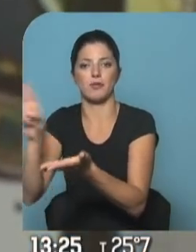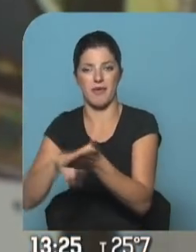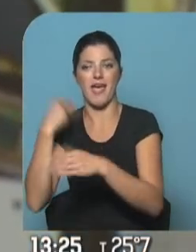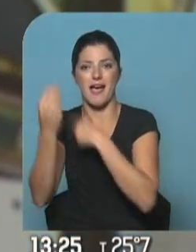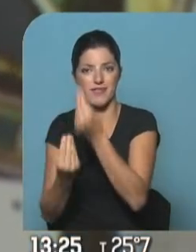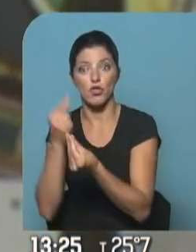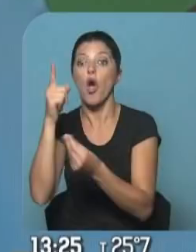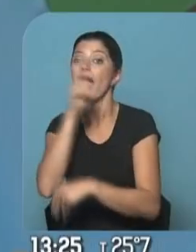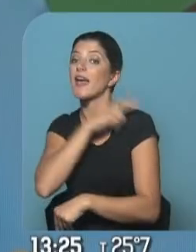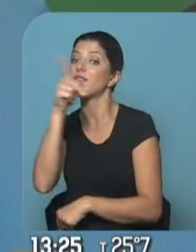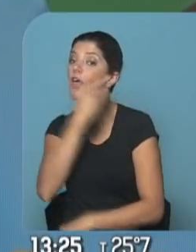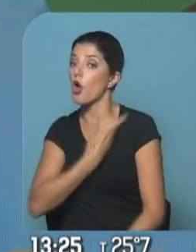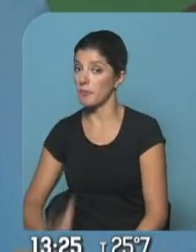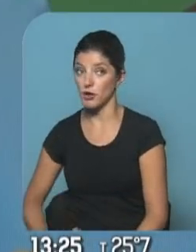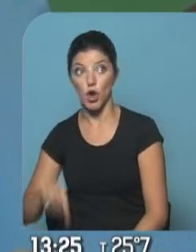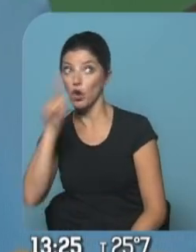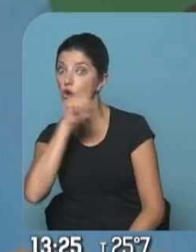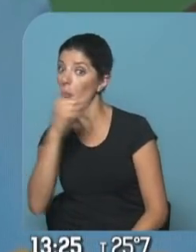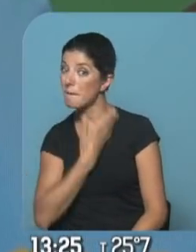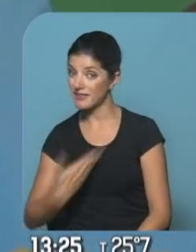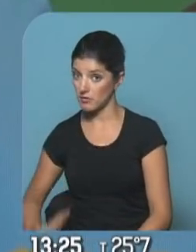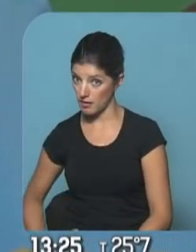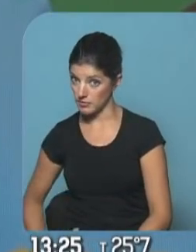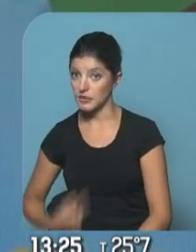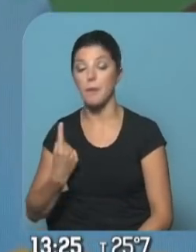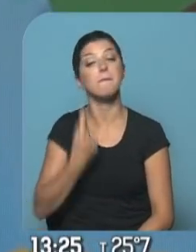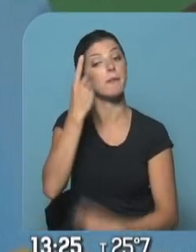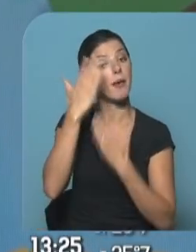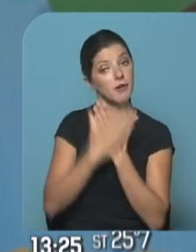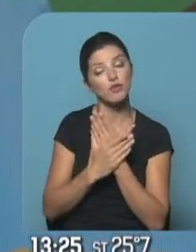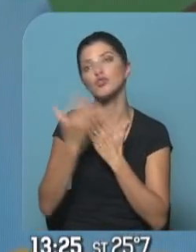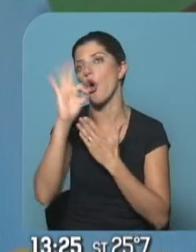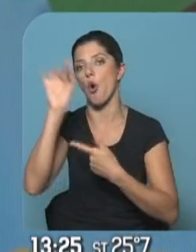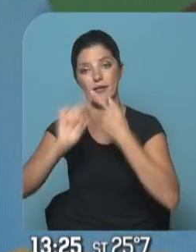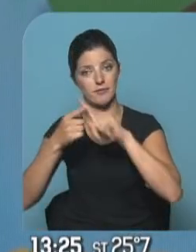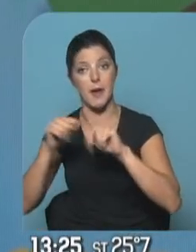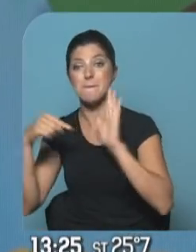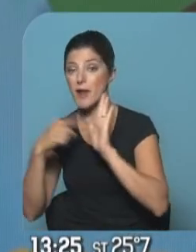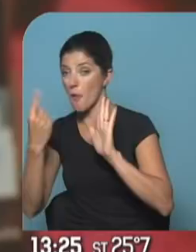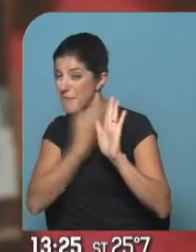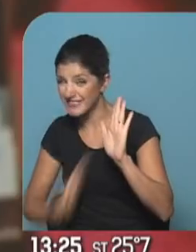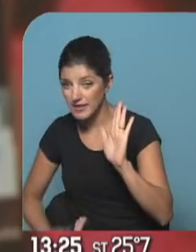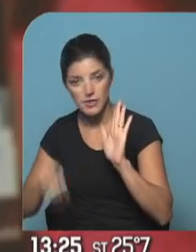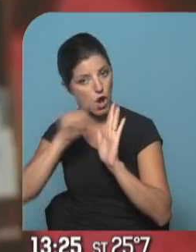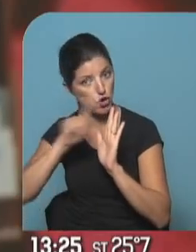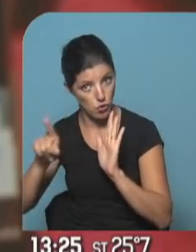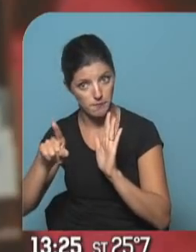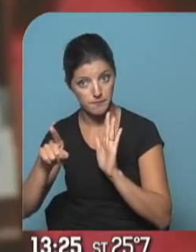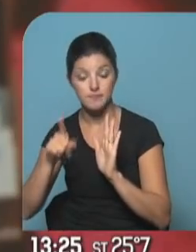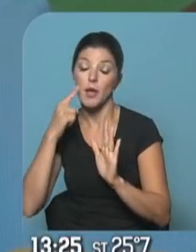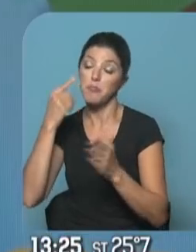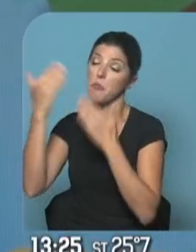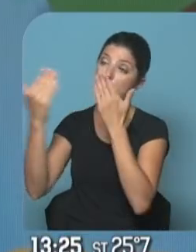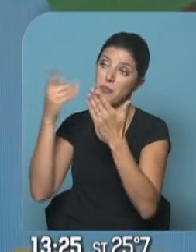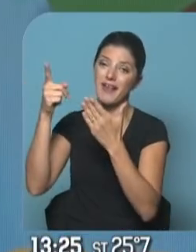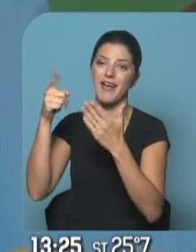de gobierno, que no se llama presidente salvo en España, se llama primer ministro, canciller o como sea. Pero es completamente... La comparación con los sistemas parlamentarios no